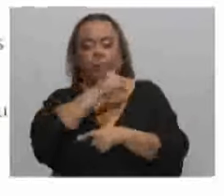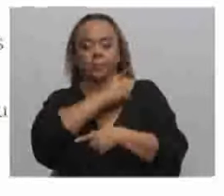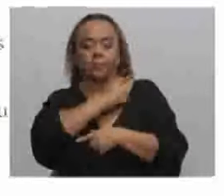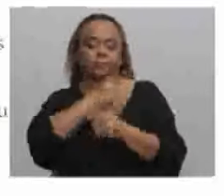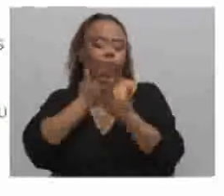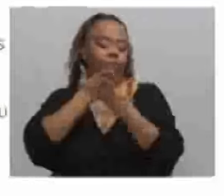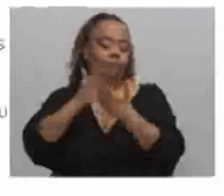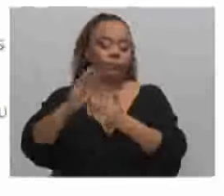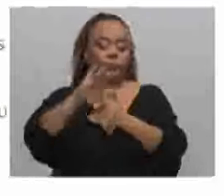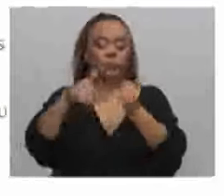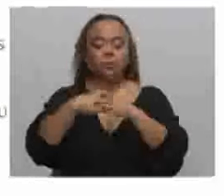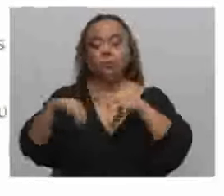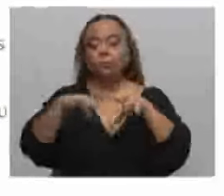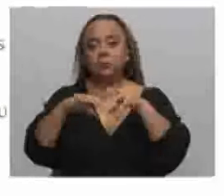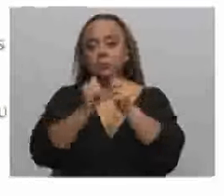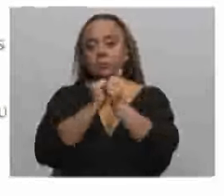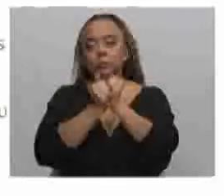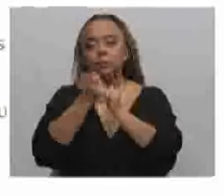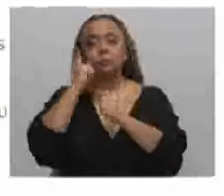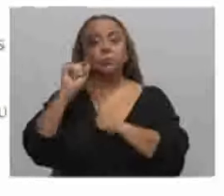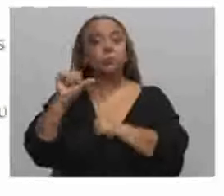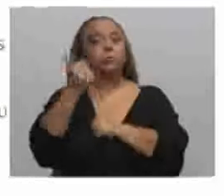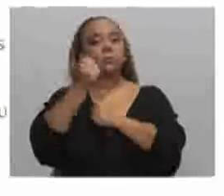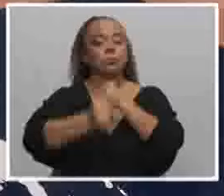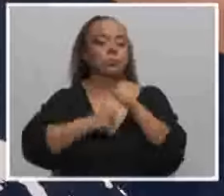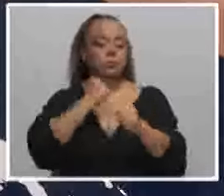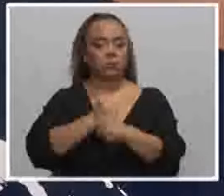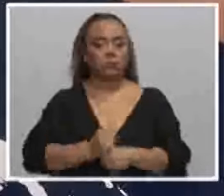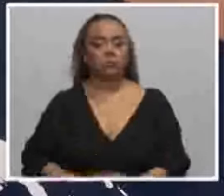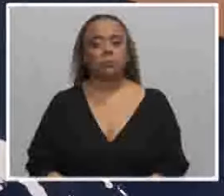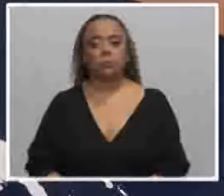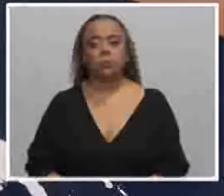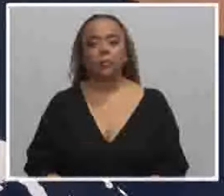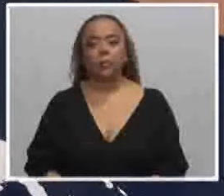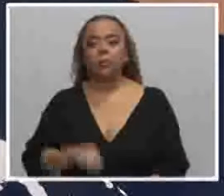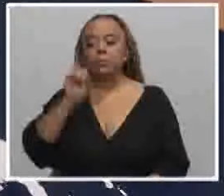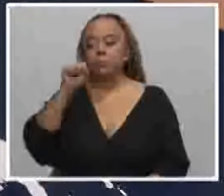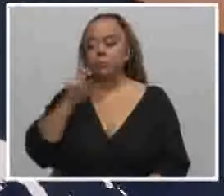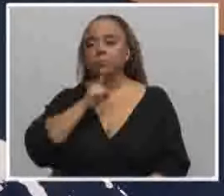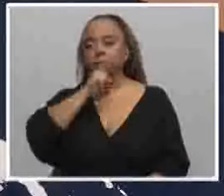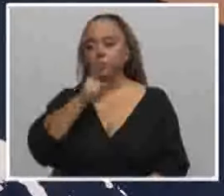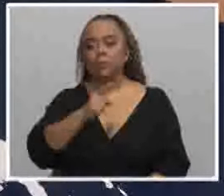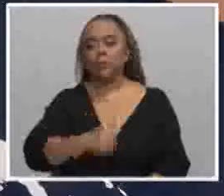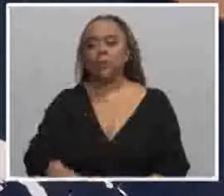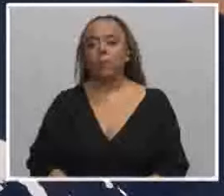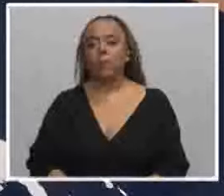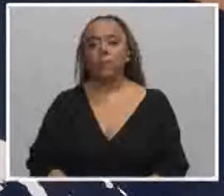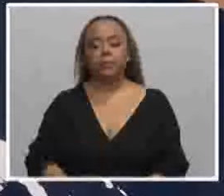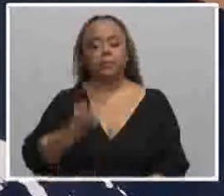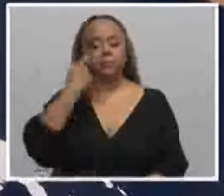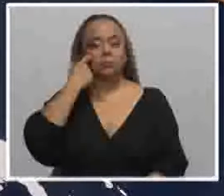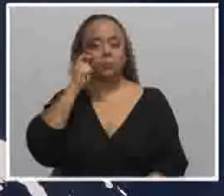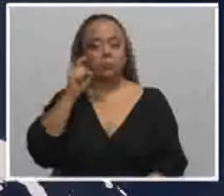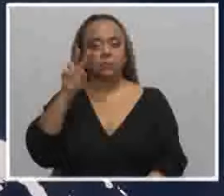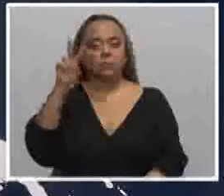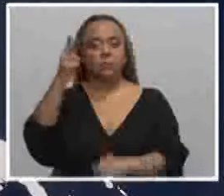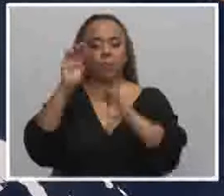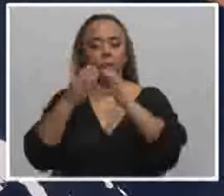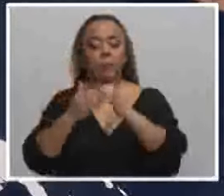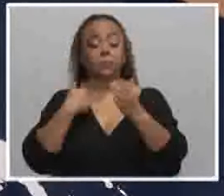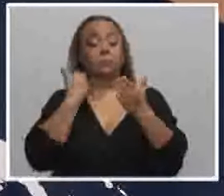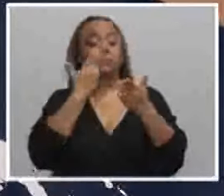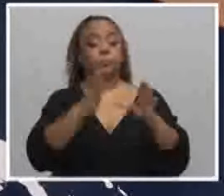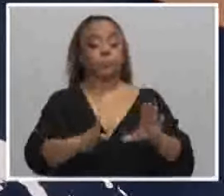fuera de toda actividad deportiva por 10 años. Sí, en realidad fue el fiscal de la Liga de Ascenso que le llegó una